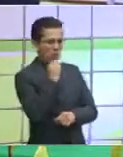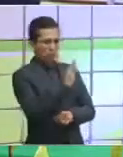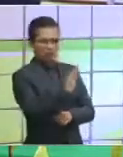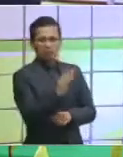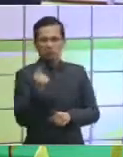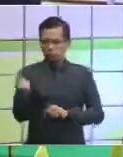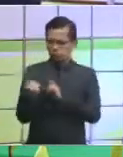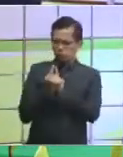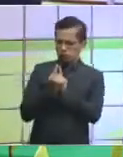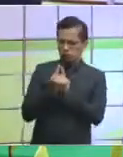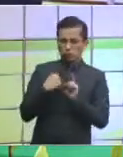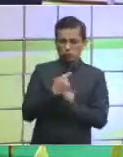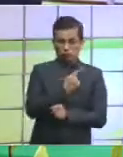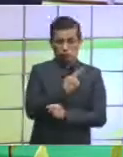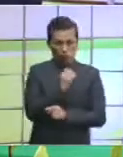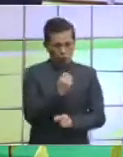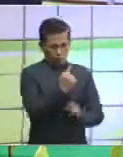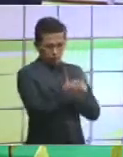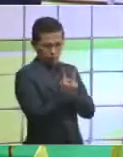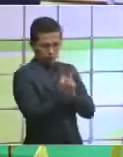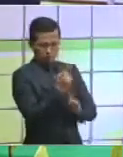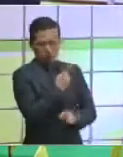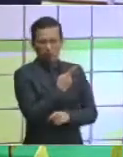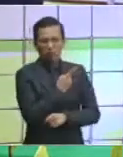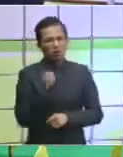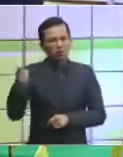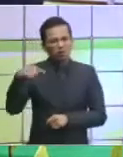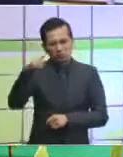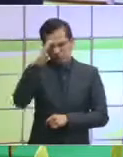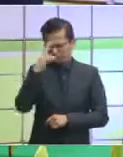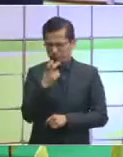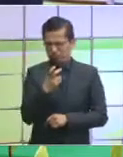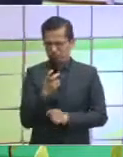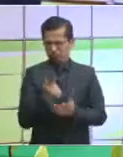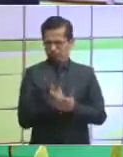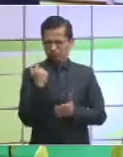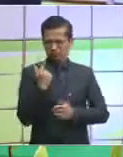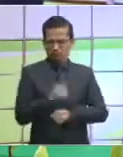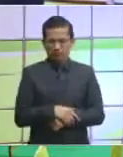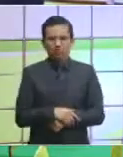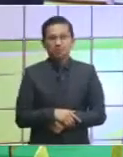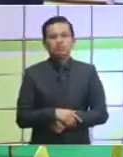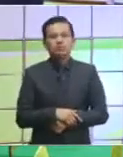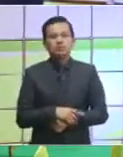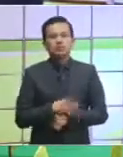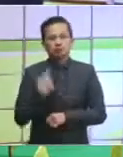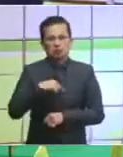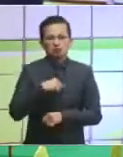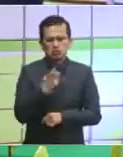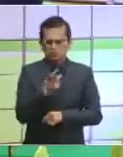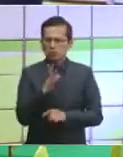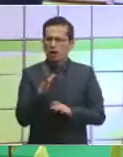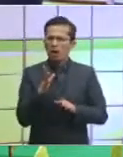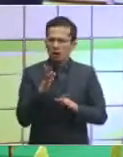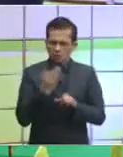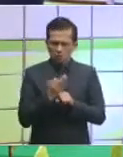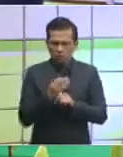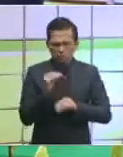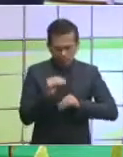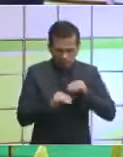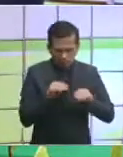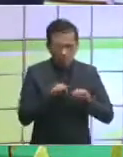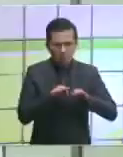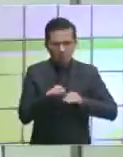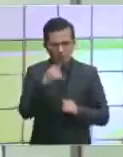parece una cosa tremenda entonces estamos también y yo creo que podríamos salir pronto con una solución con qué